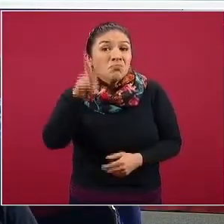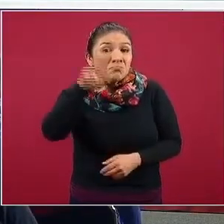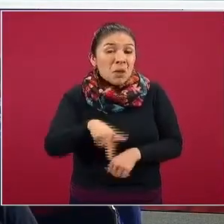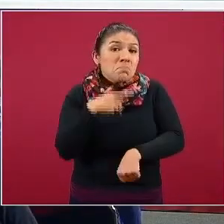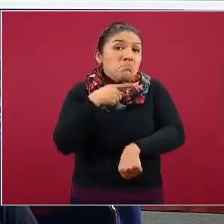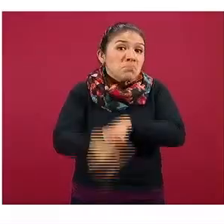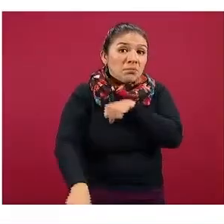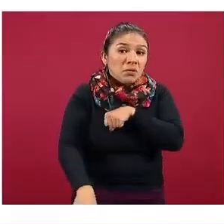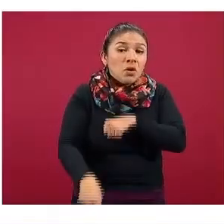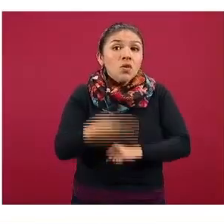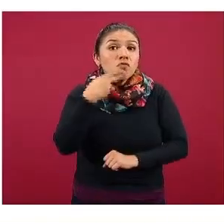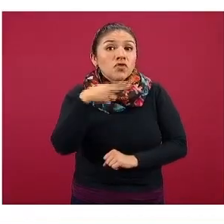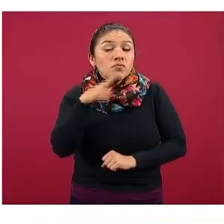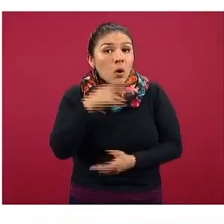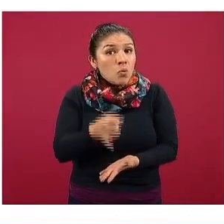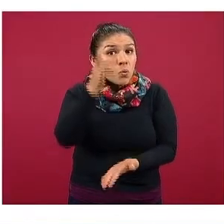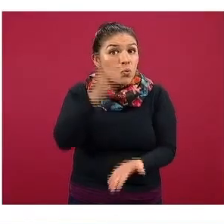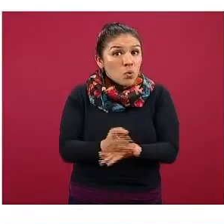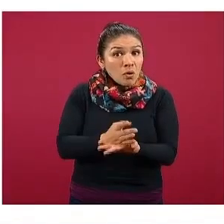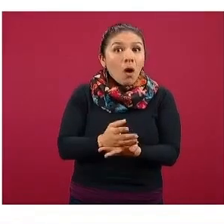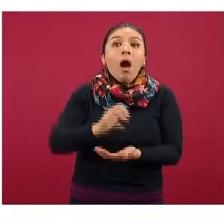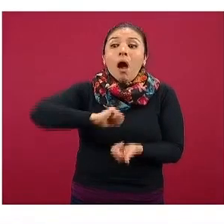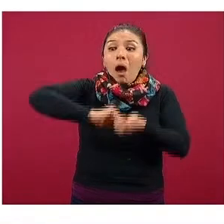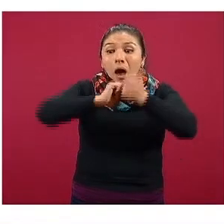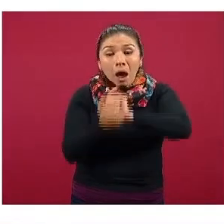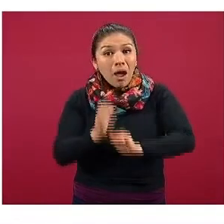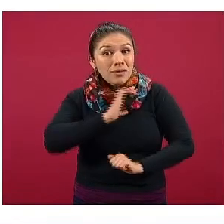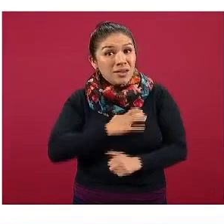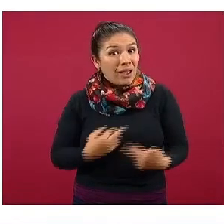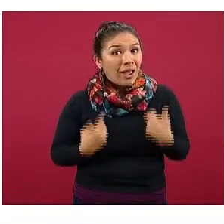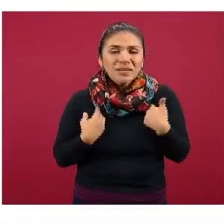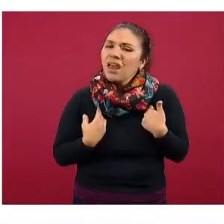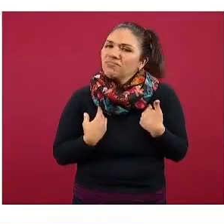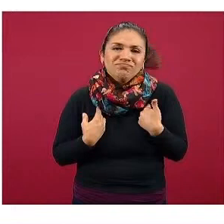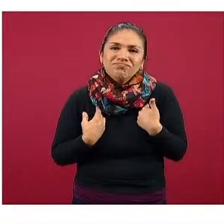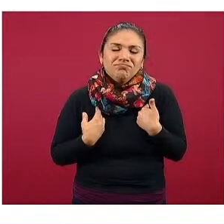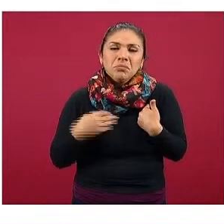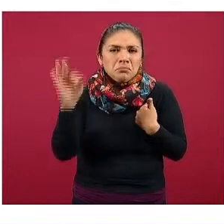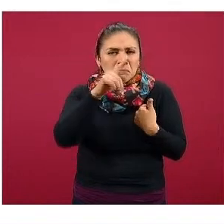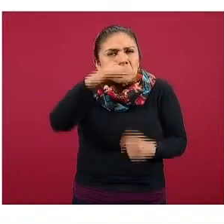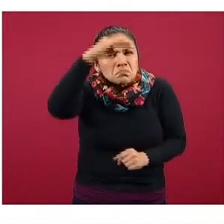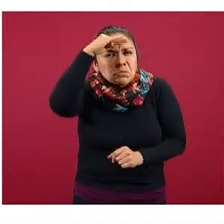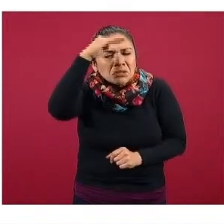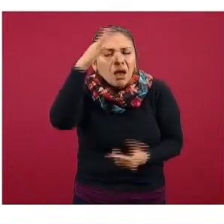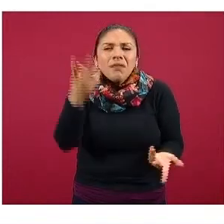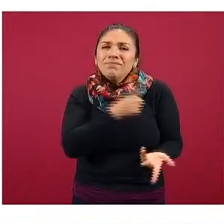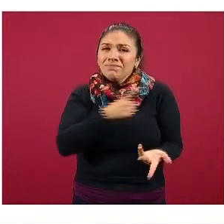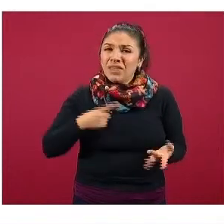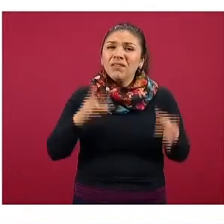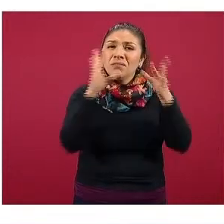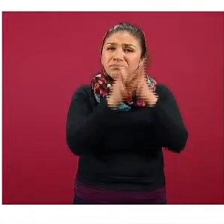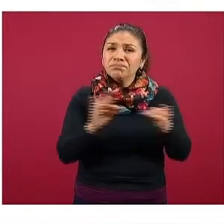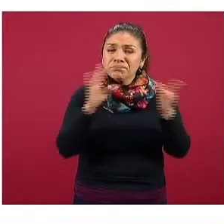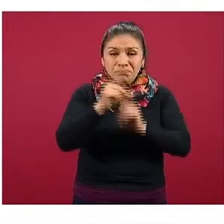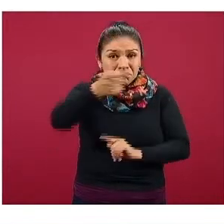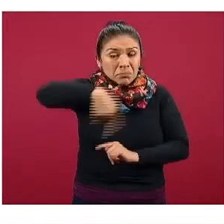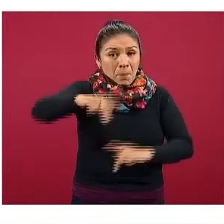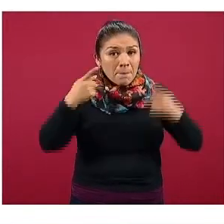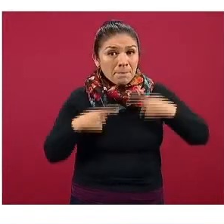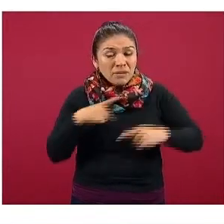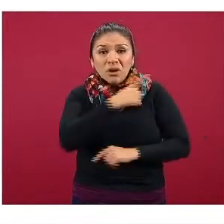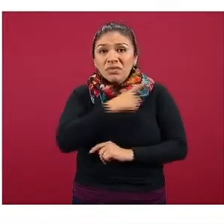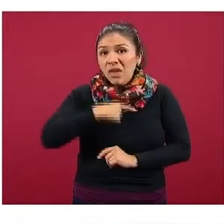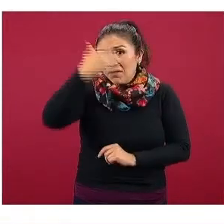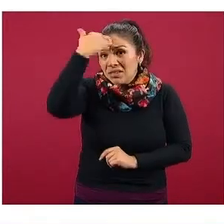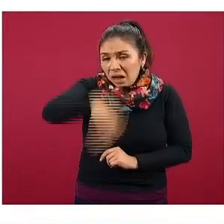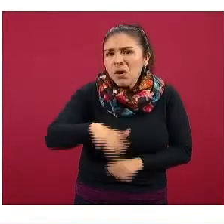riesgo. El tabaco no es la única causa, y hay, para romper este paradigma, hay que dar a conocer a la gente en general